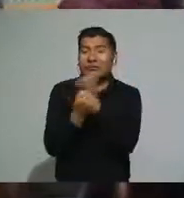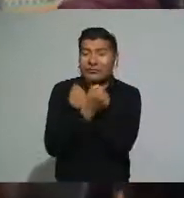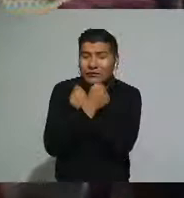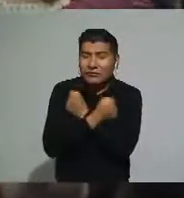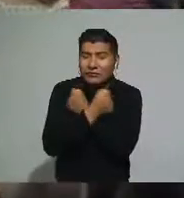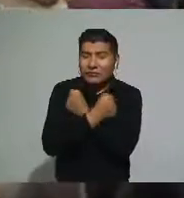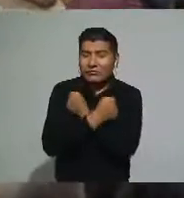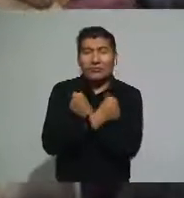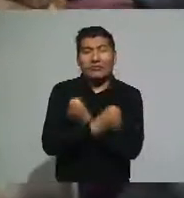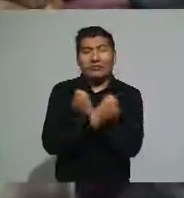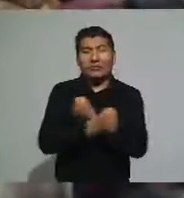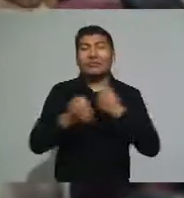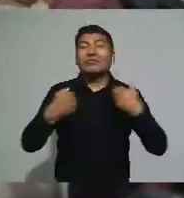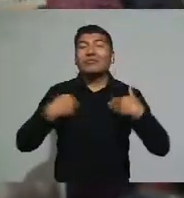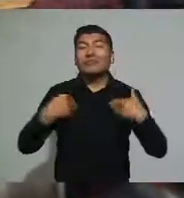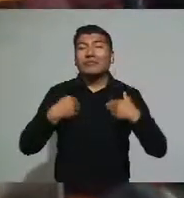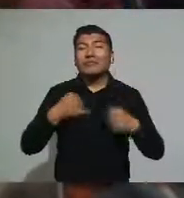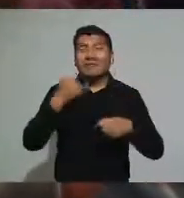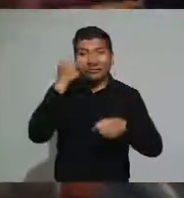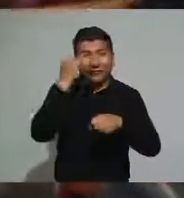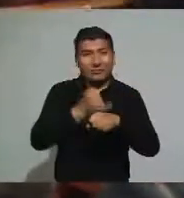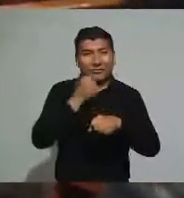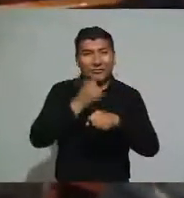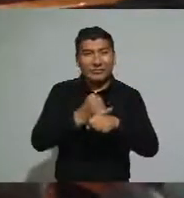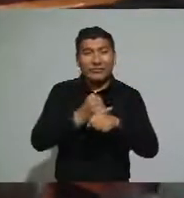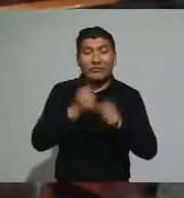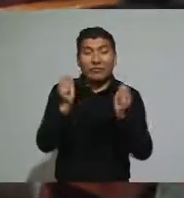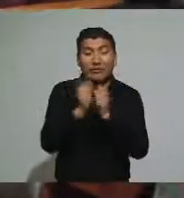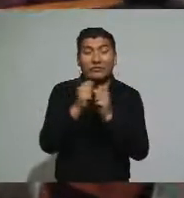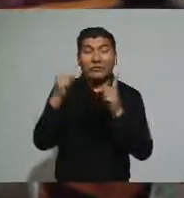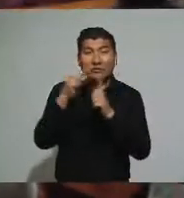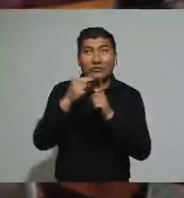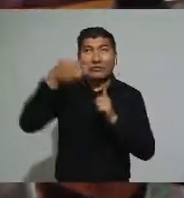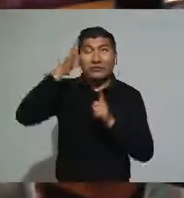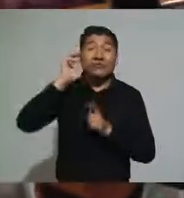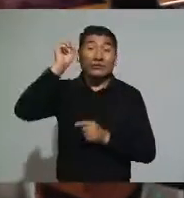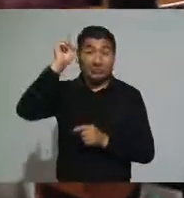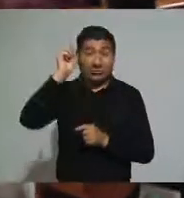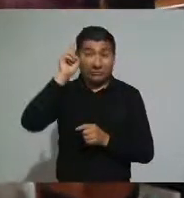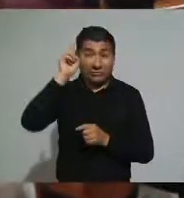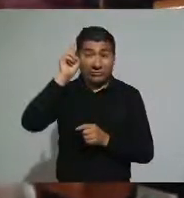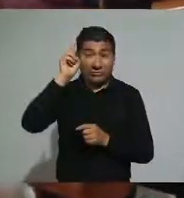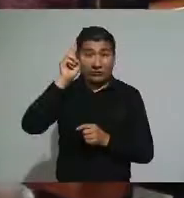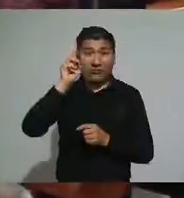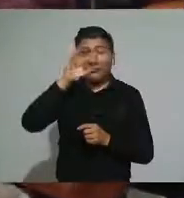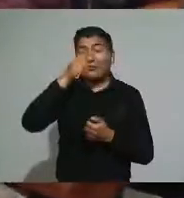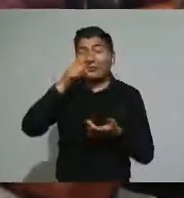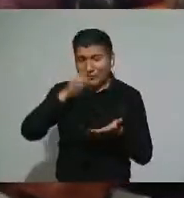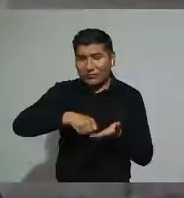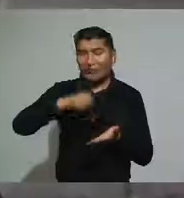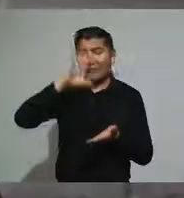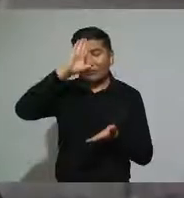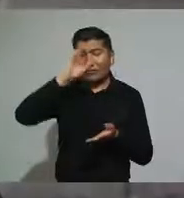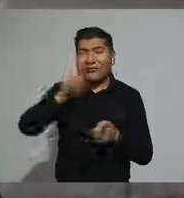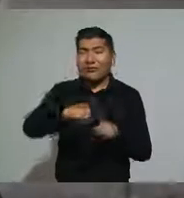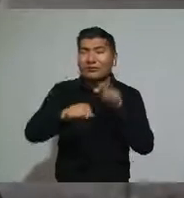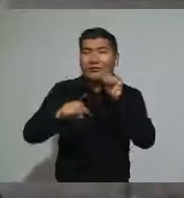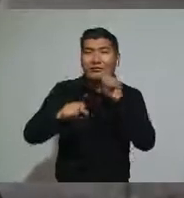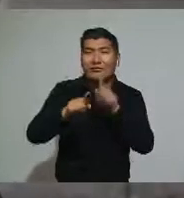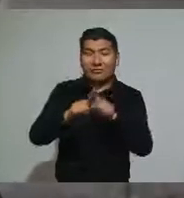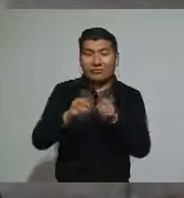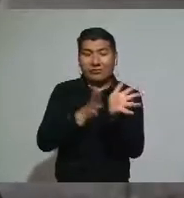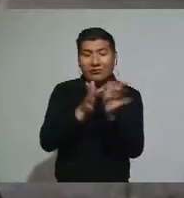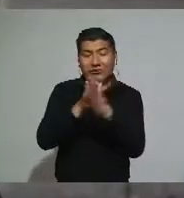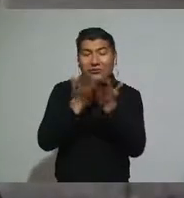amor que tiene la iglesia a la palabra de Dios. Sí, hermanos, el sacerdote besa